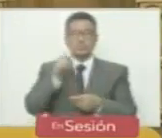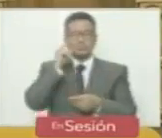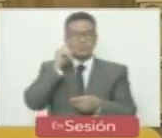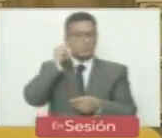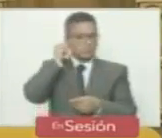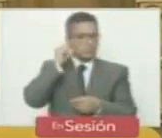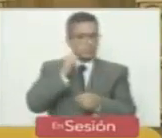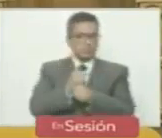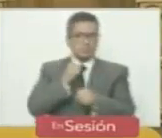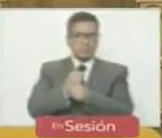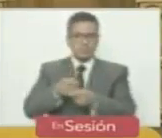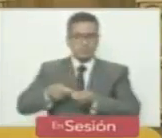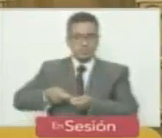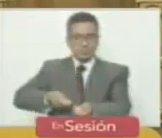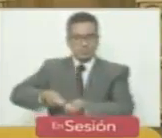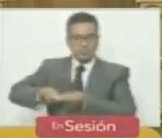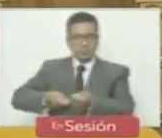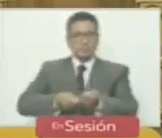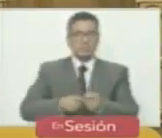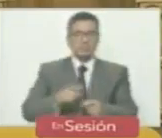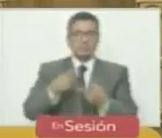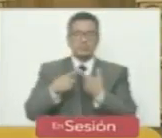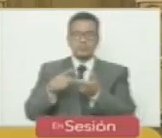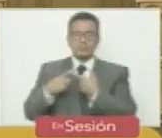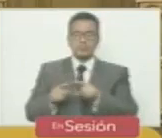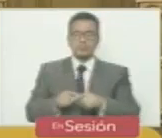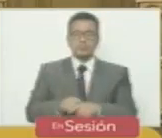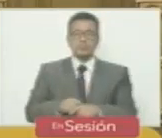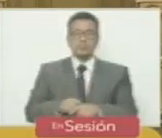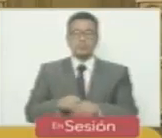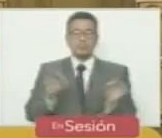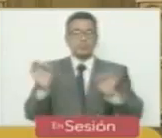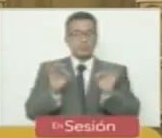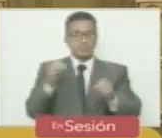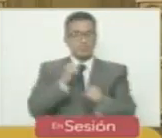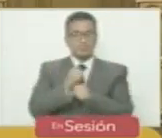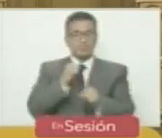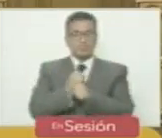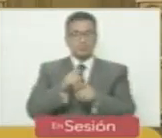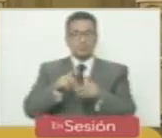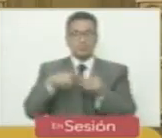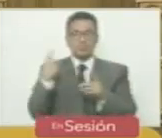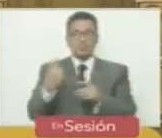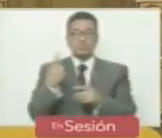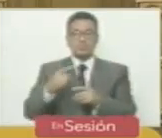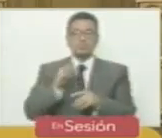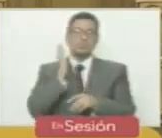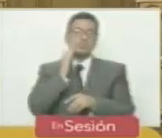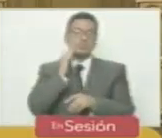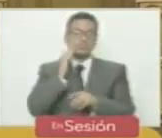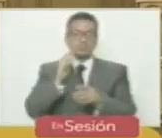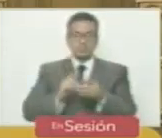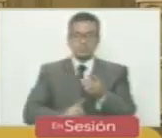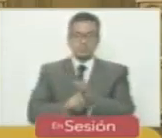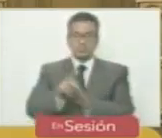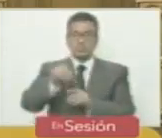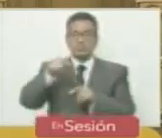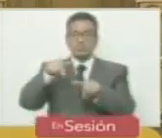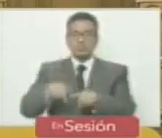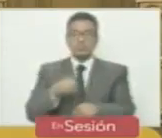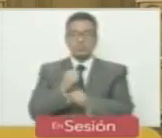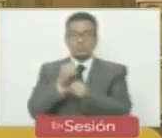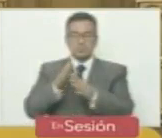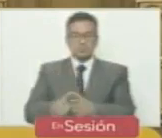hacen labores domésticas, es diferente. O los trabajadores independientes, como los emprendedores. El